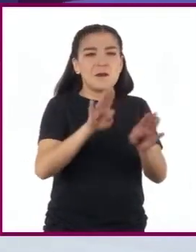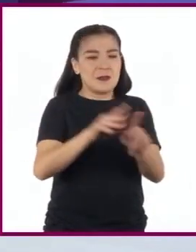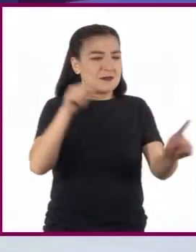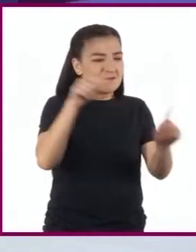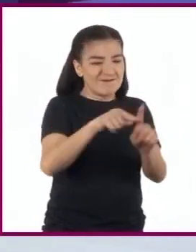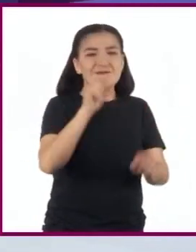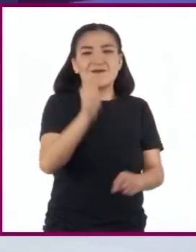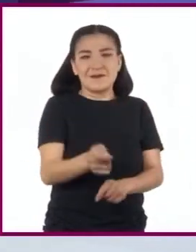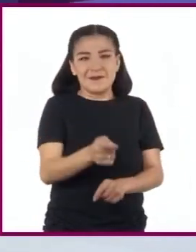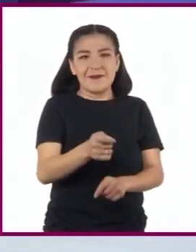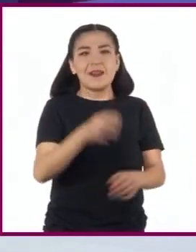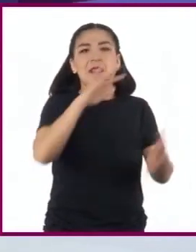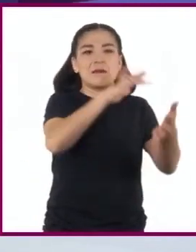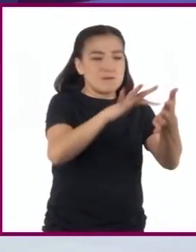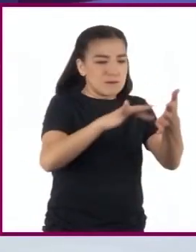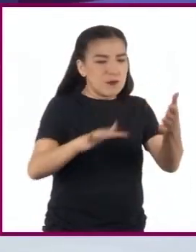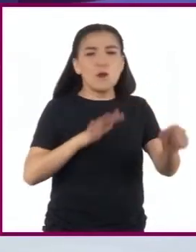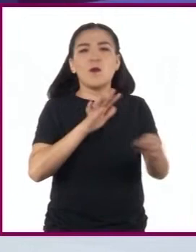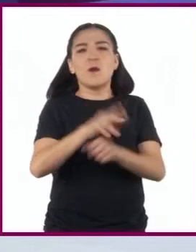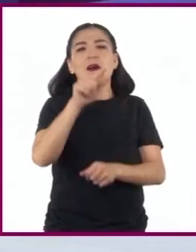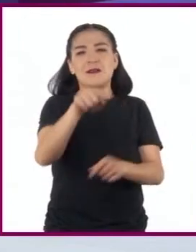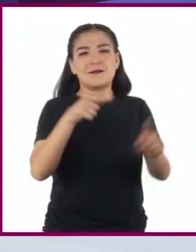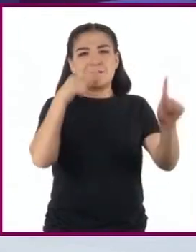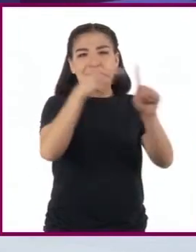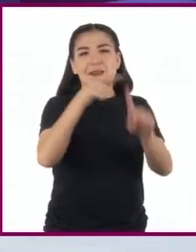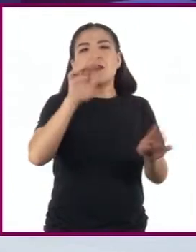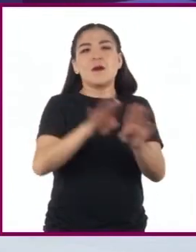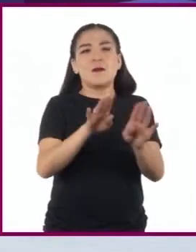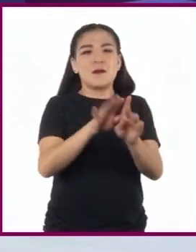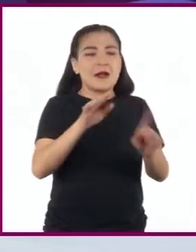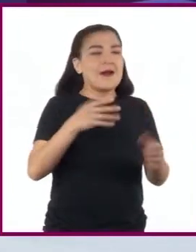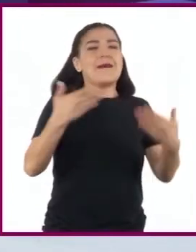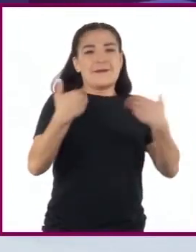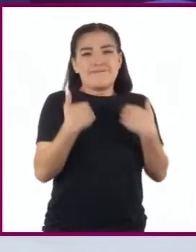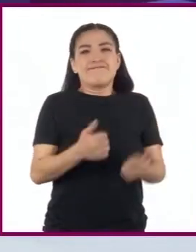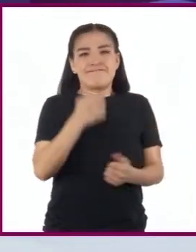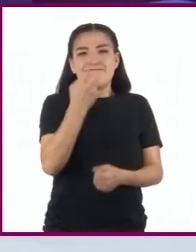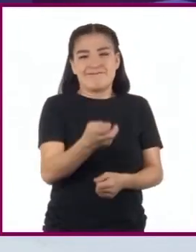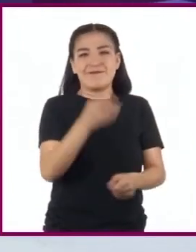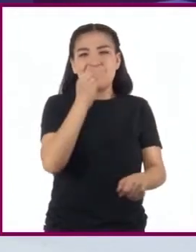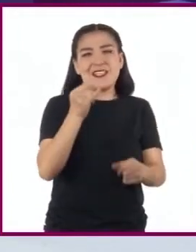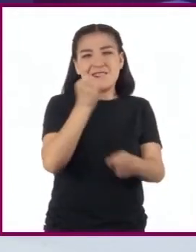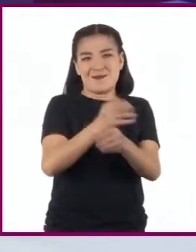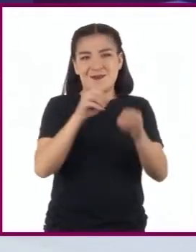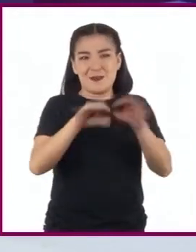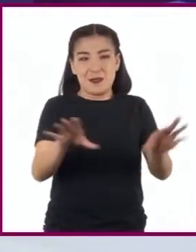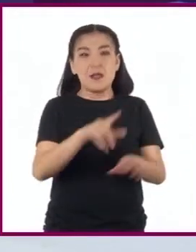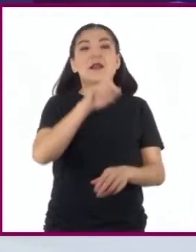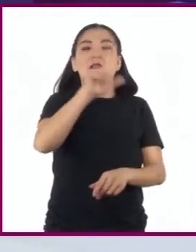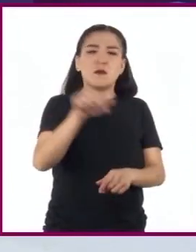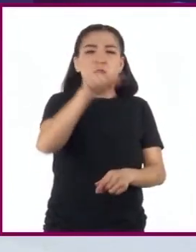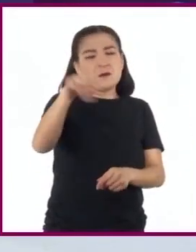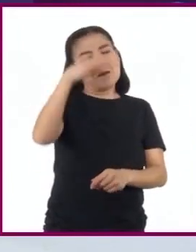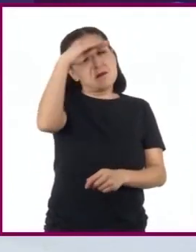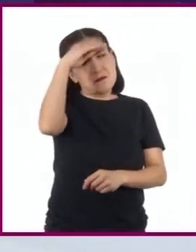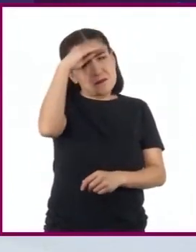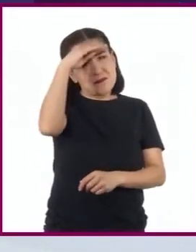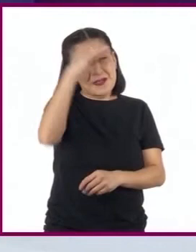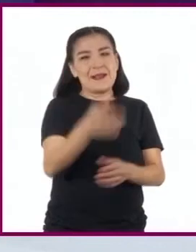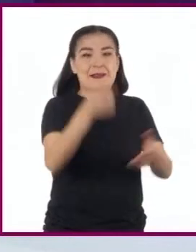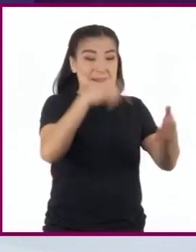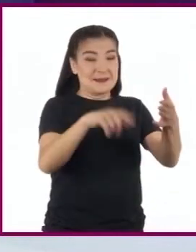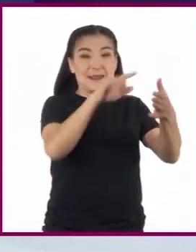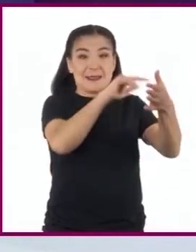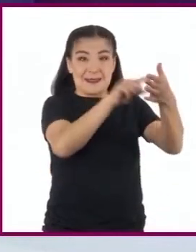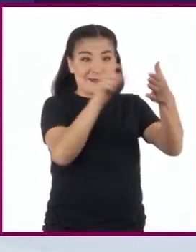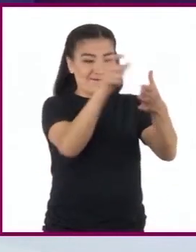tiene en el lector y cuál es el propósito de focalizar ese dato. Incluyan su reflexión debajo de la